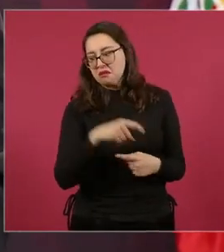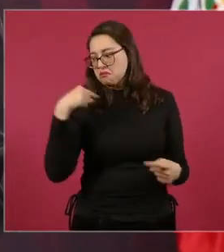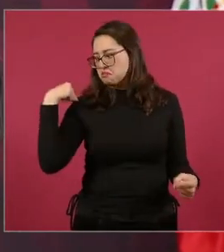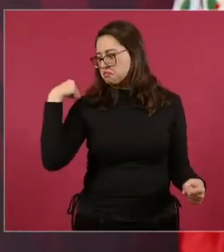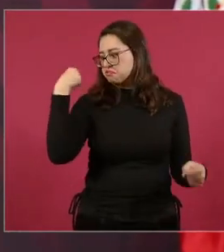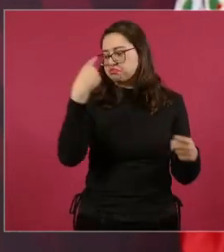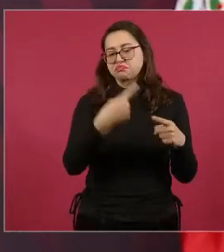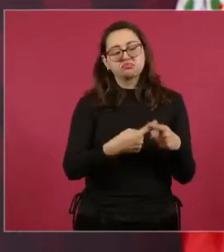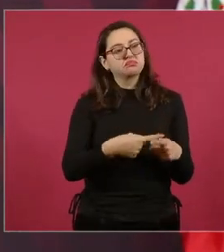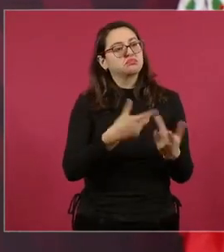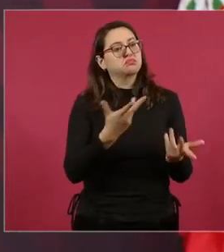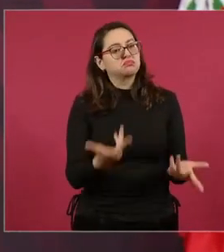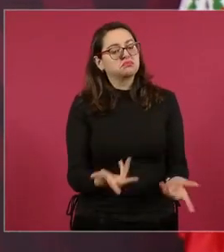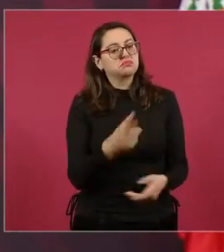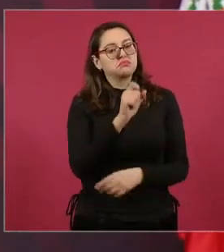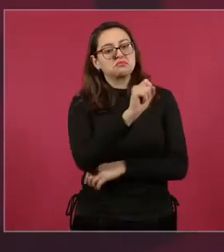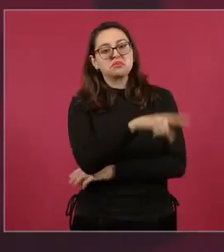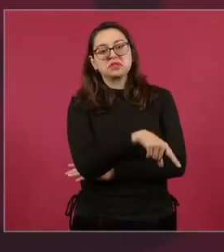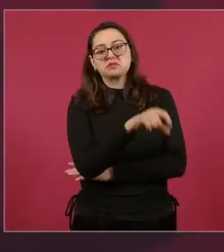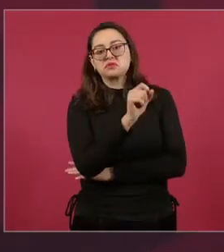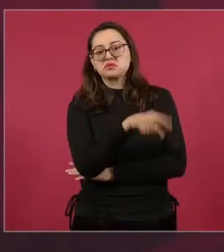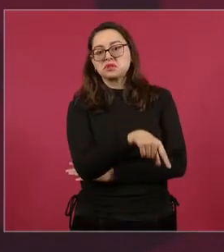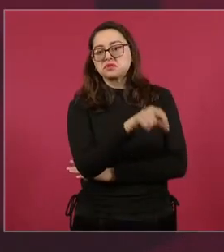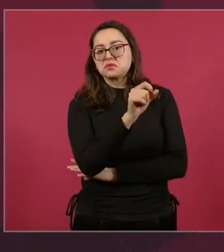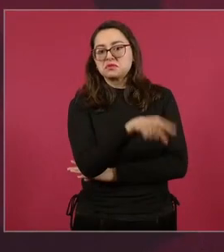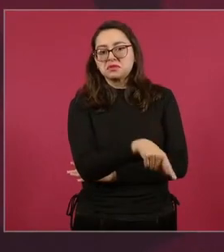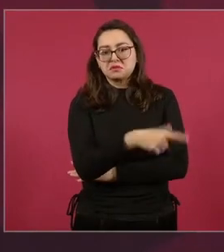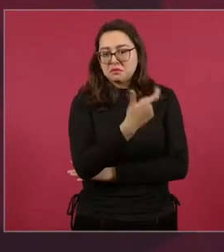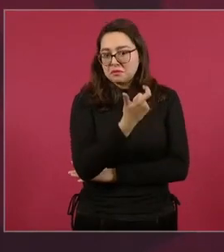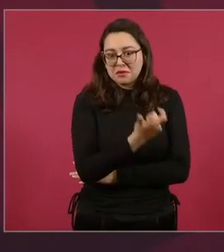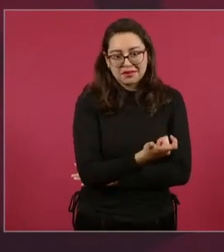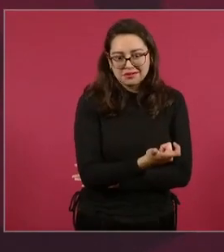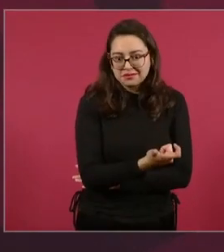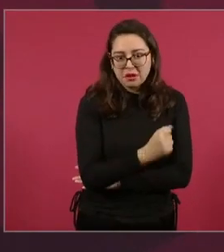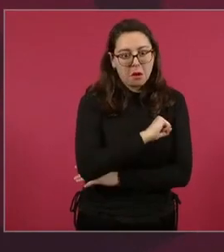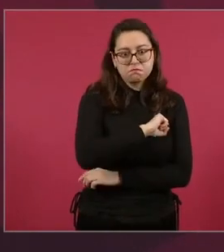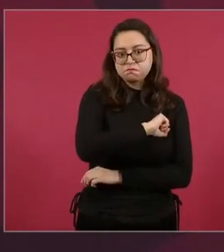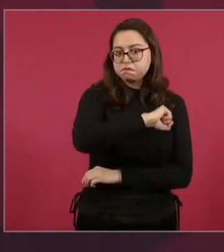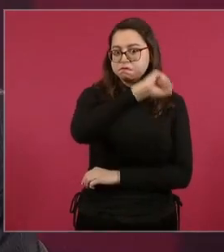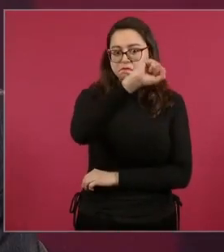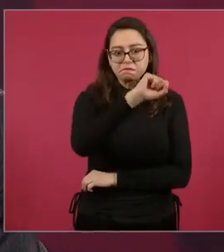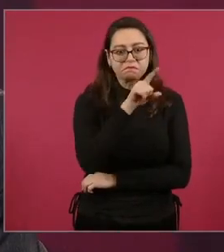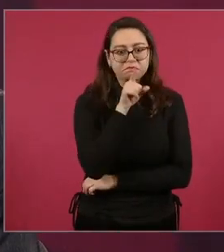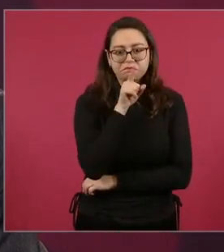el que no haya carestía, que no haya inflación.